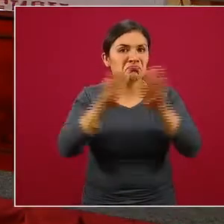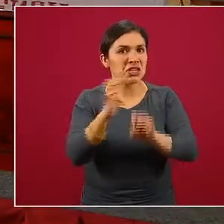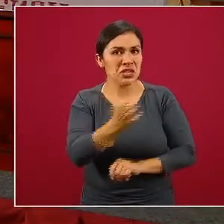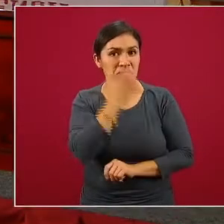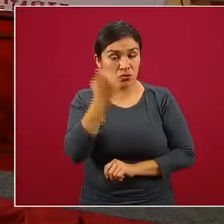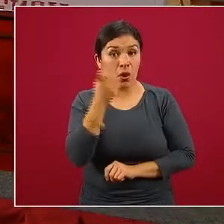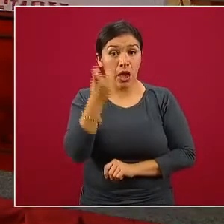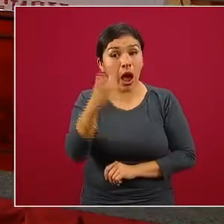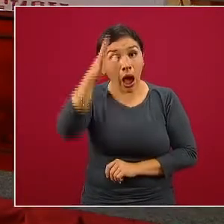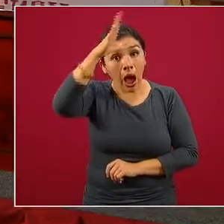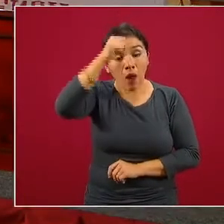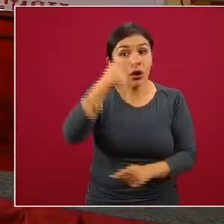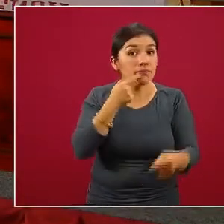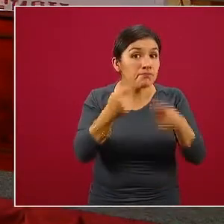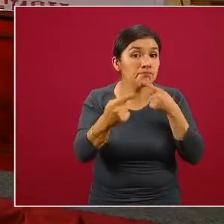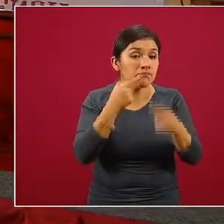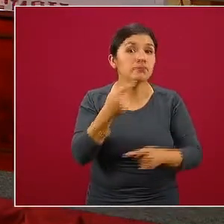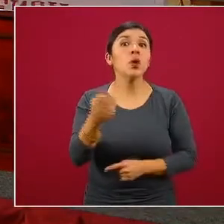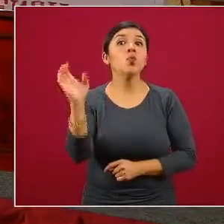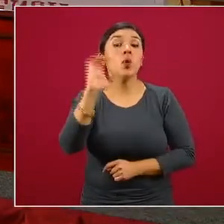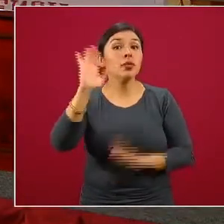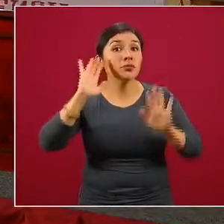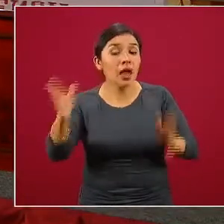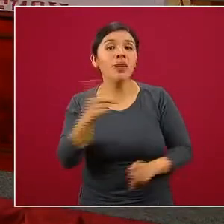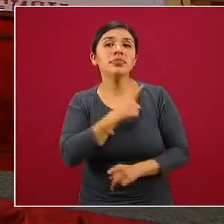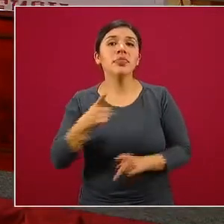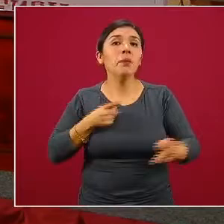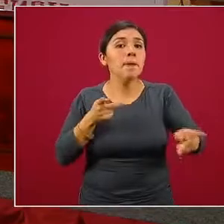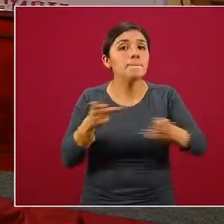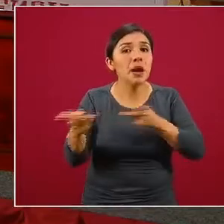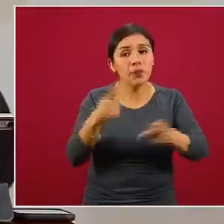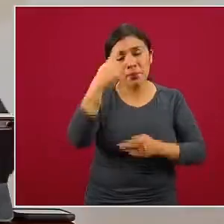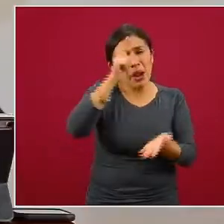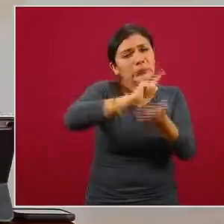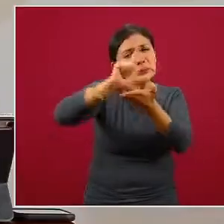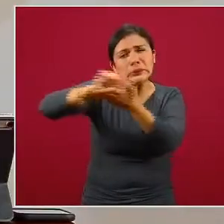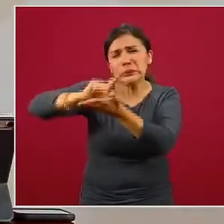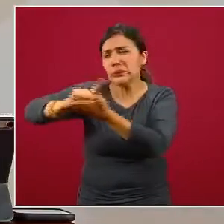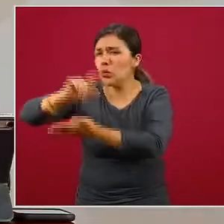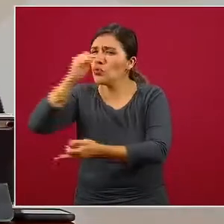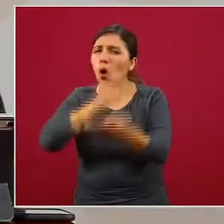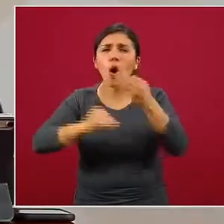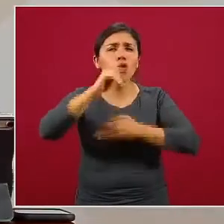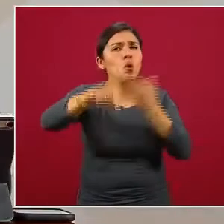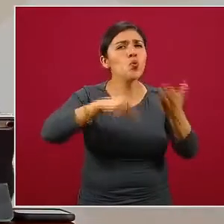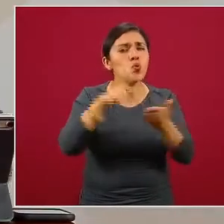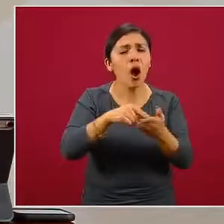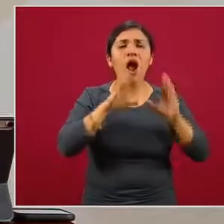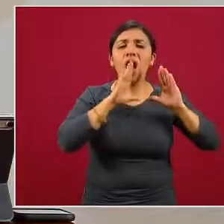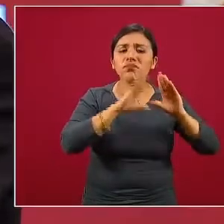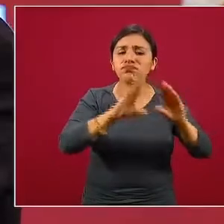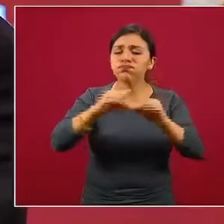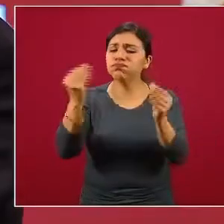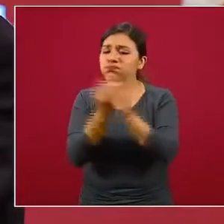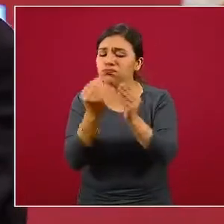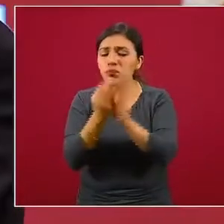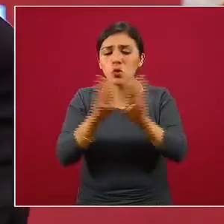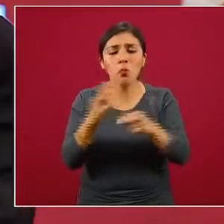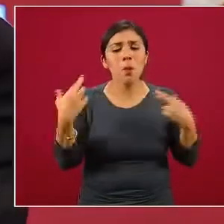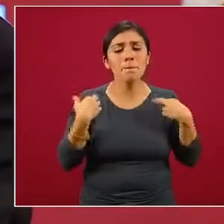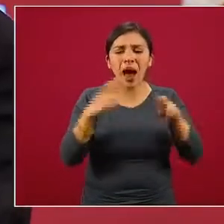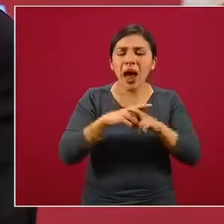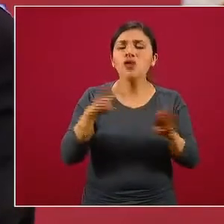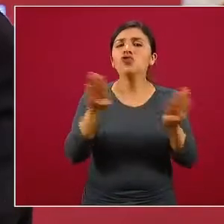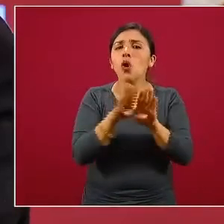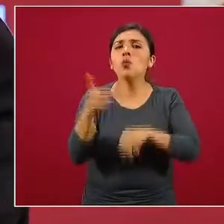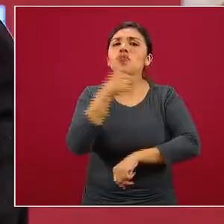momento se tendrían que preparar la sanitización de los espacios públicos, la capacitación del personal, los protocolos de